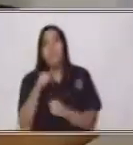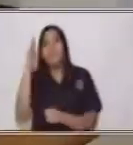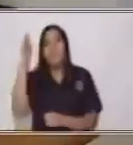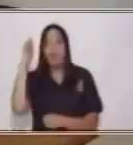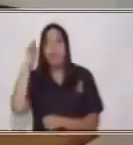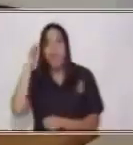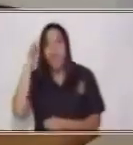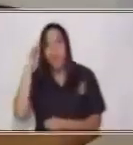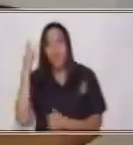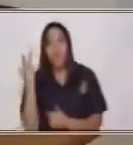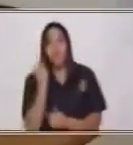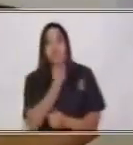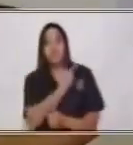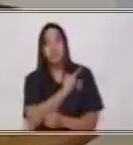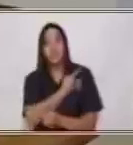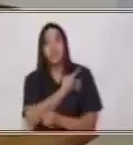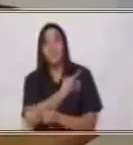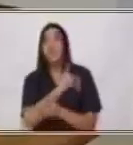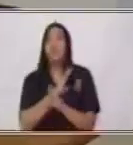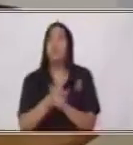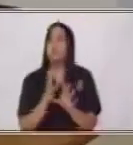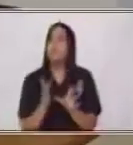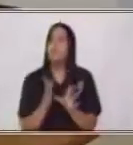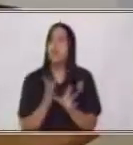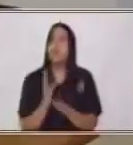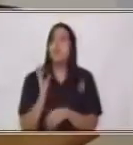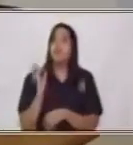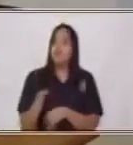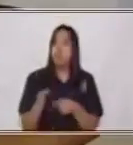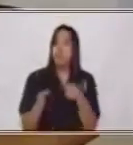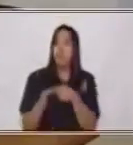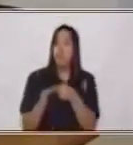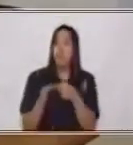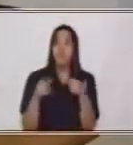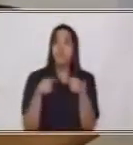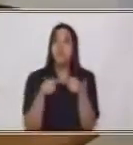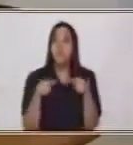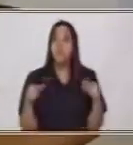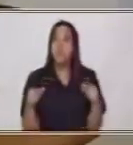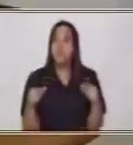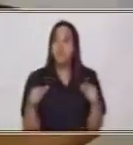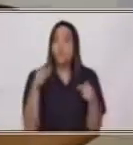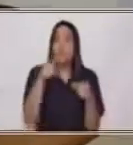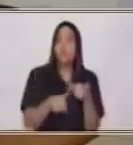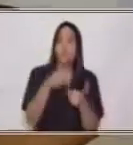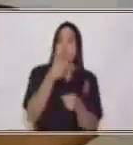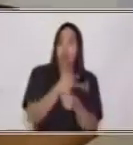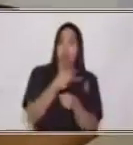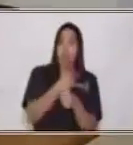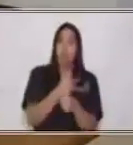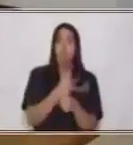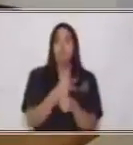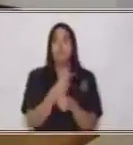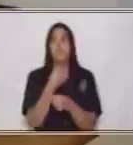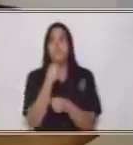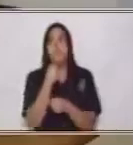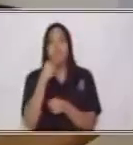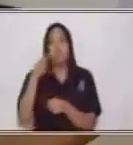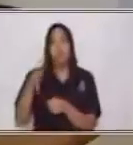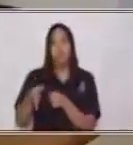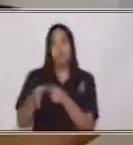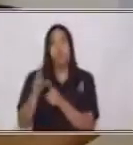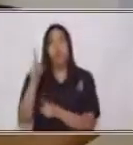recordar solamente qué monedas y billetes circulan en Guatemala. Dijimos que está la